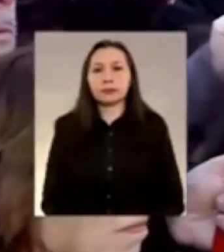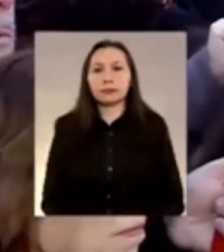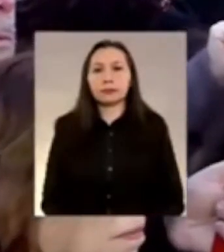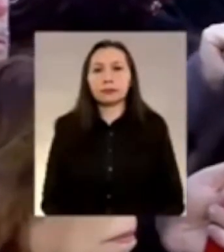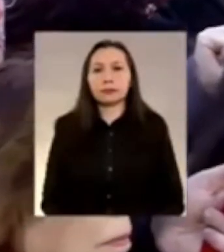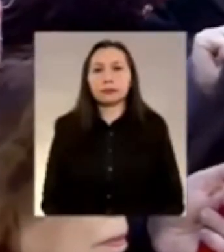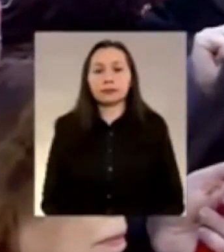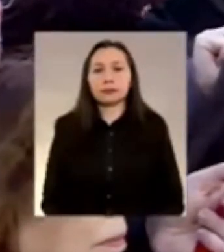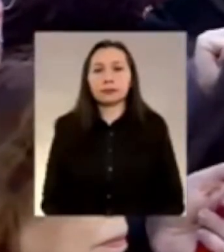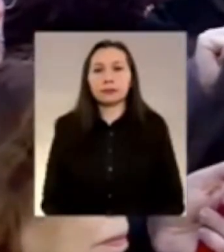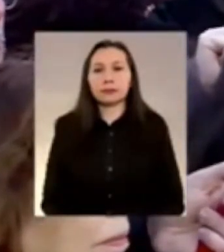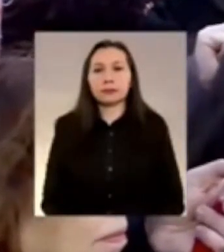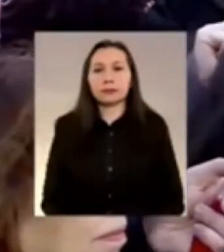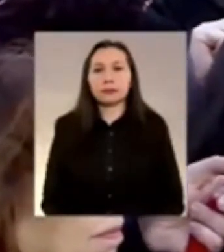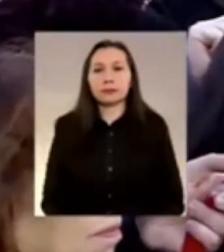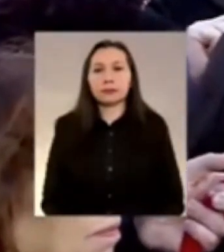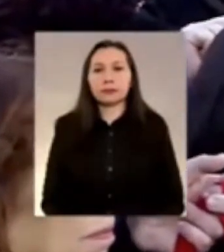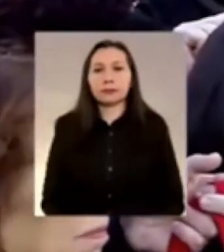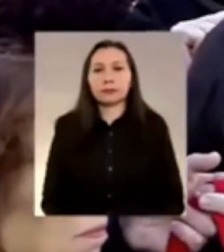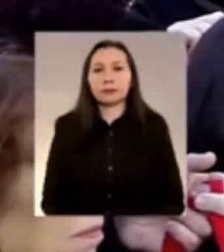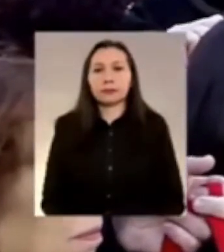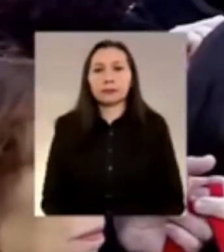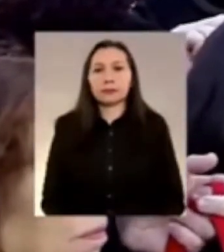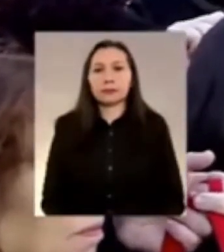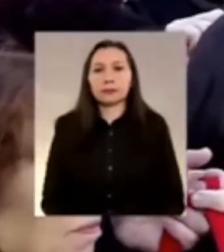A ellos nuestra solidaridad.